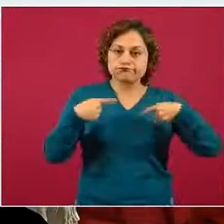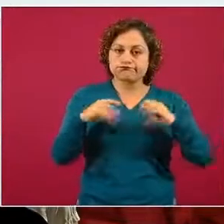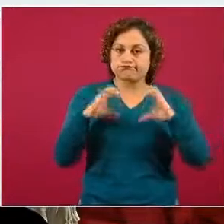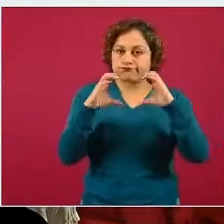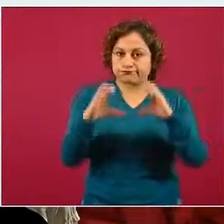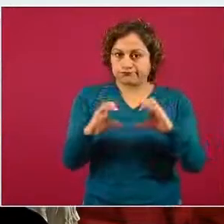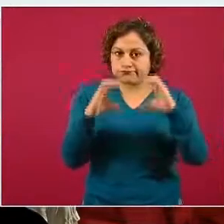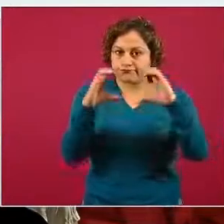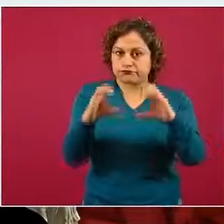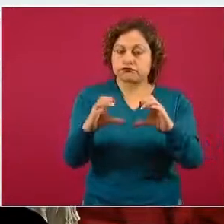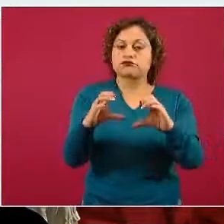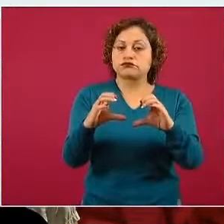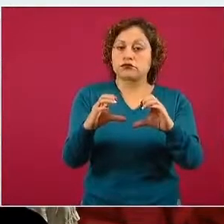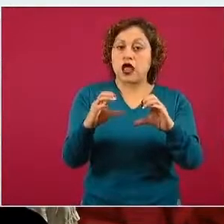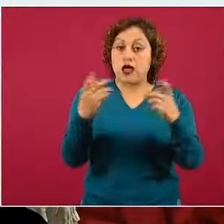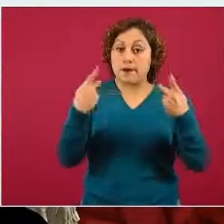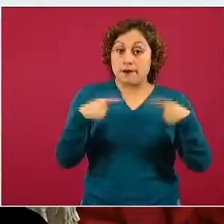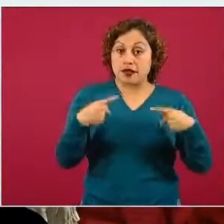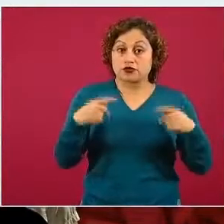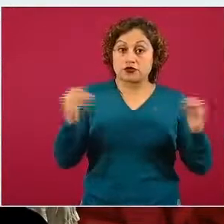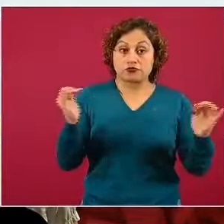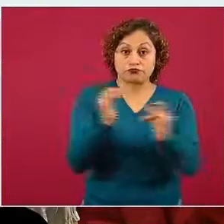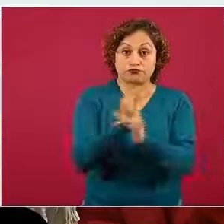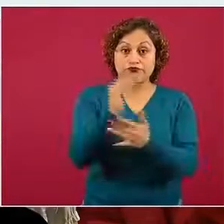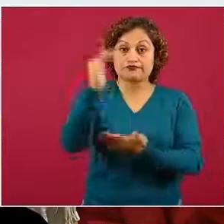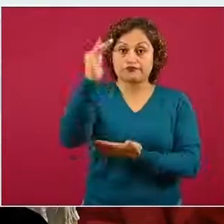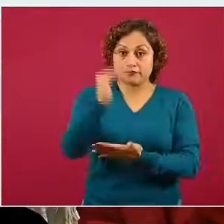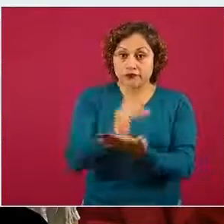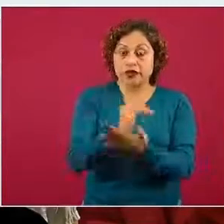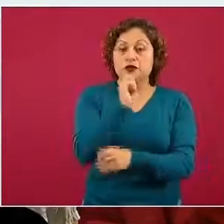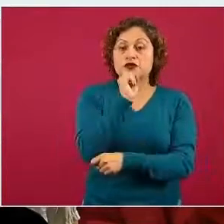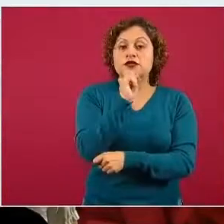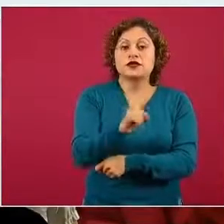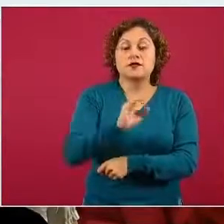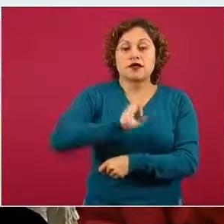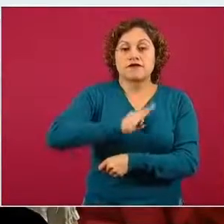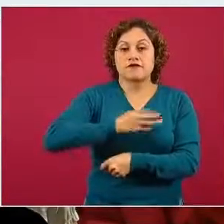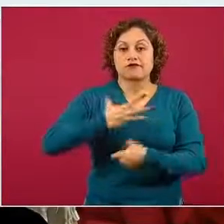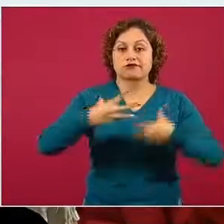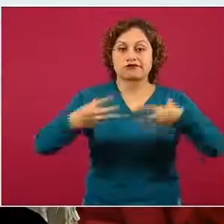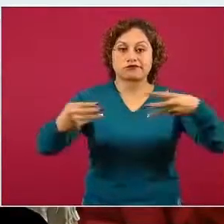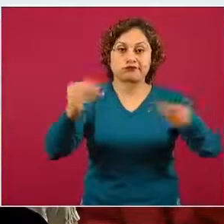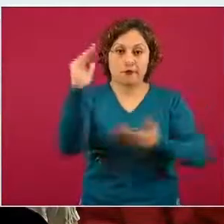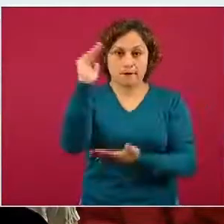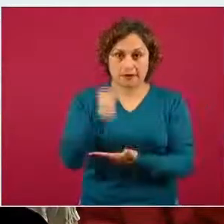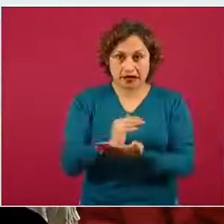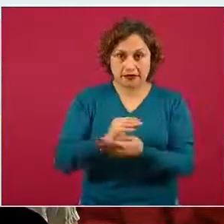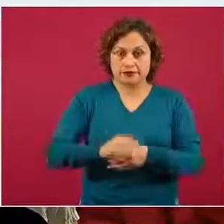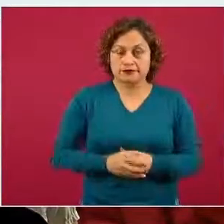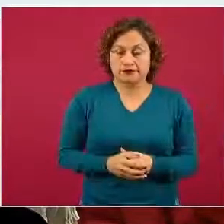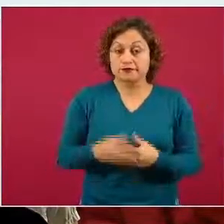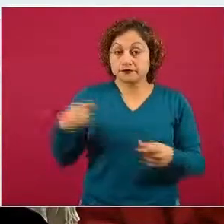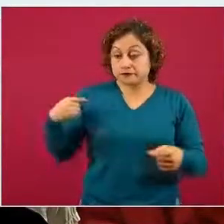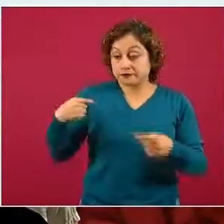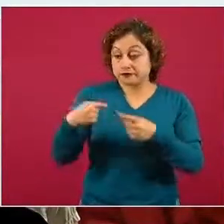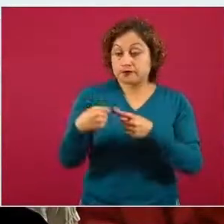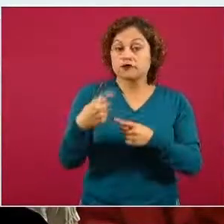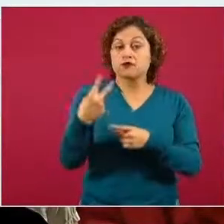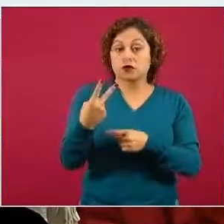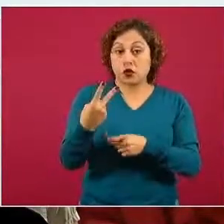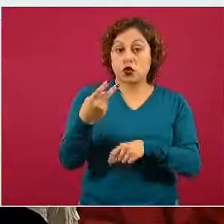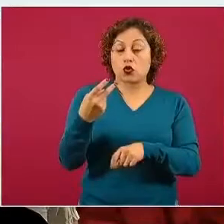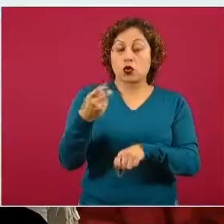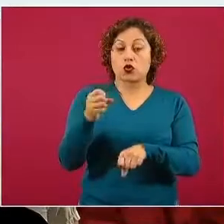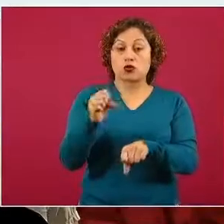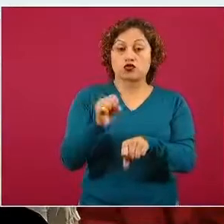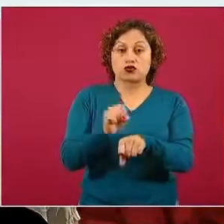poder disminuir la movilidad y contribuir a mitigar la transmisión. Prácticamente son 2 semanas, ya no más las que nos quedan